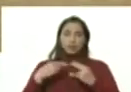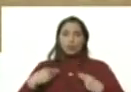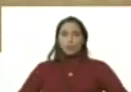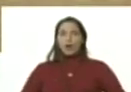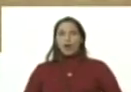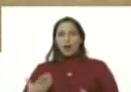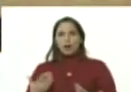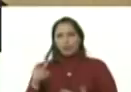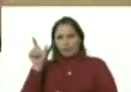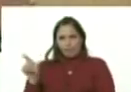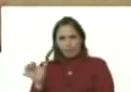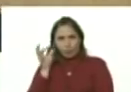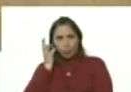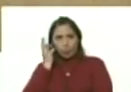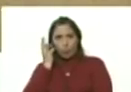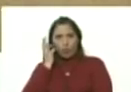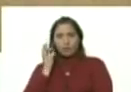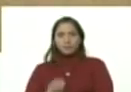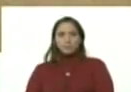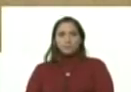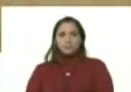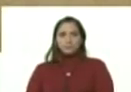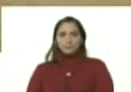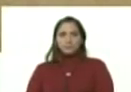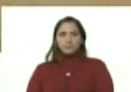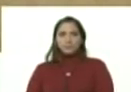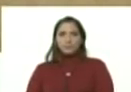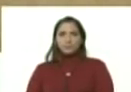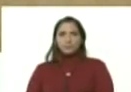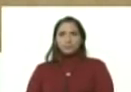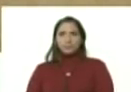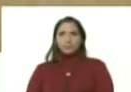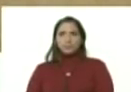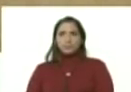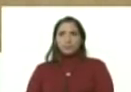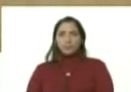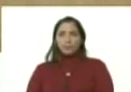sido sesgada, sería poco decirlo. Ha sido,